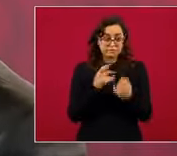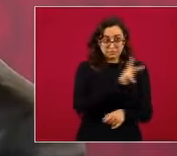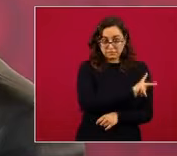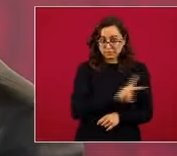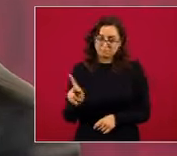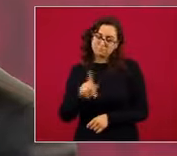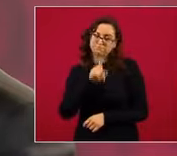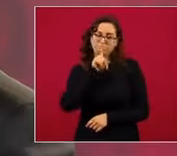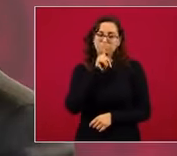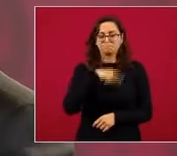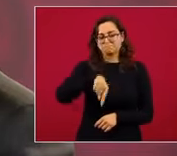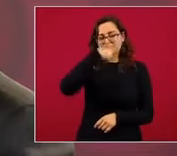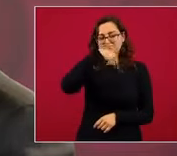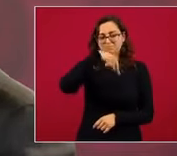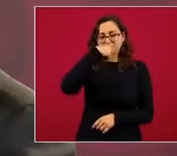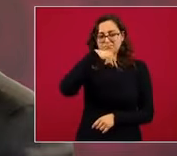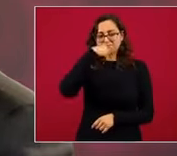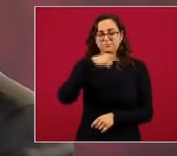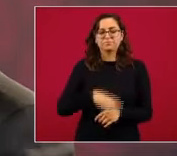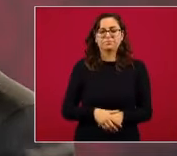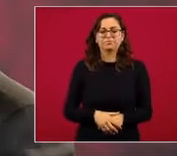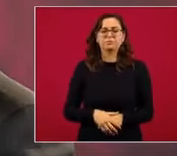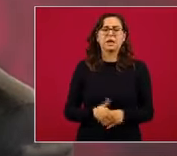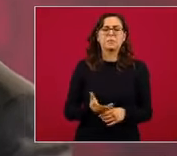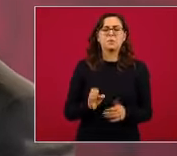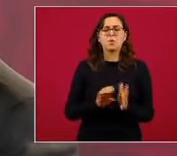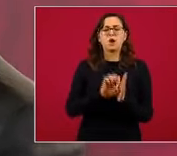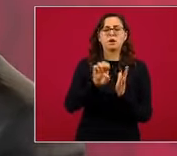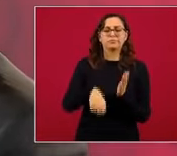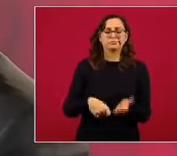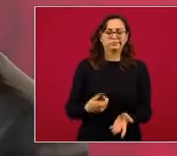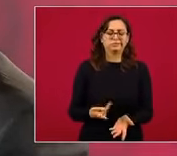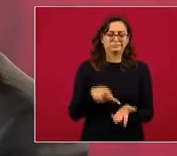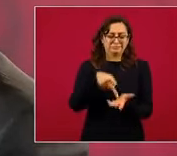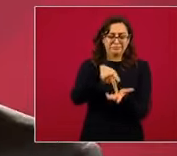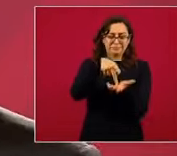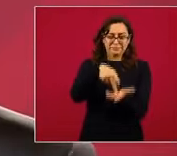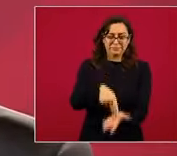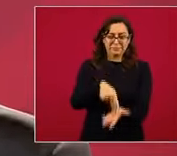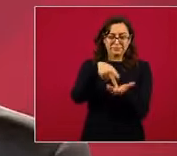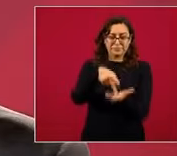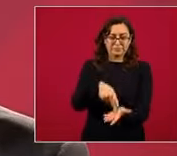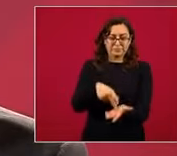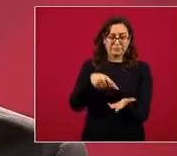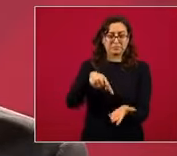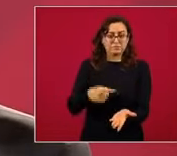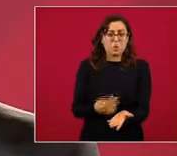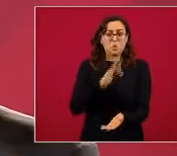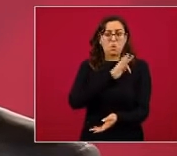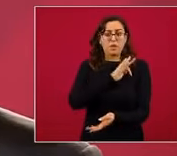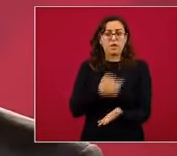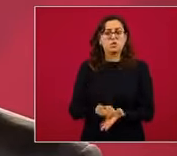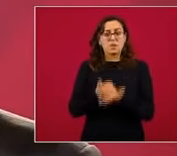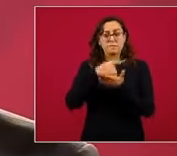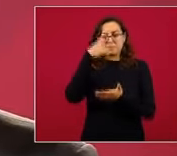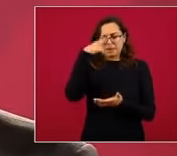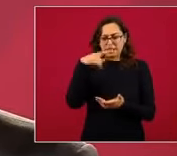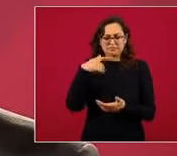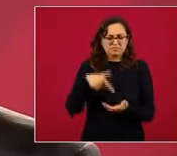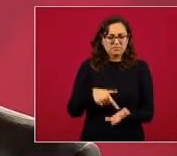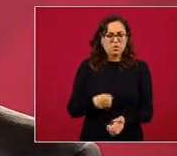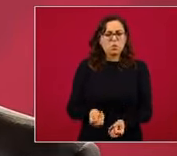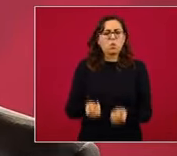análogo. Es como una báscula. Una báscula es un instrumento objetivo para medir el peso. Y voy a poner un